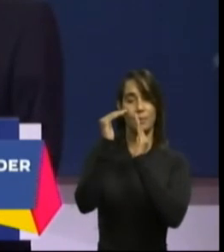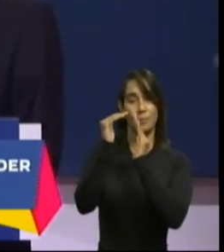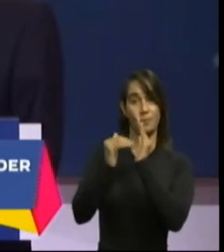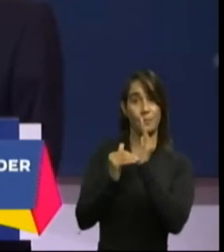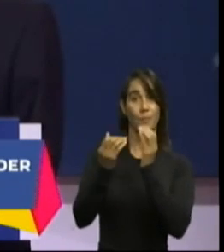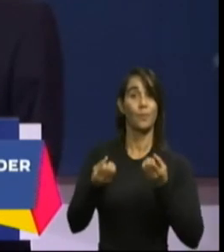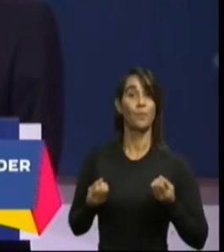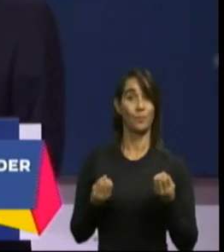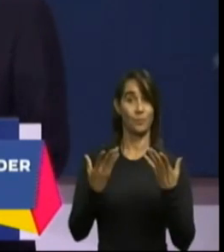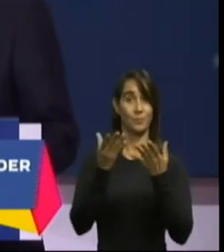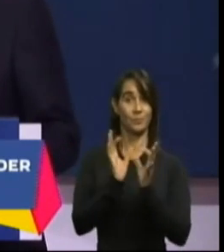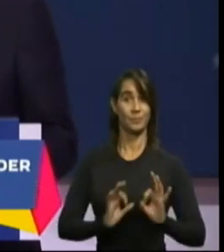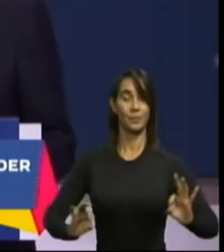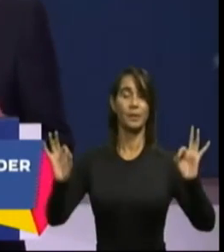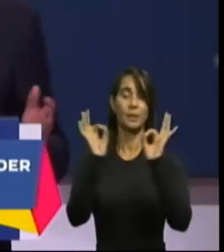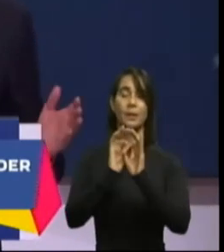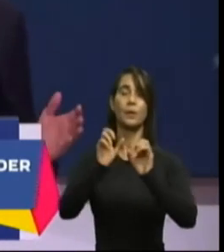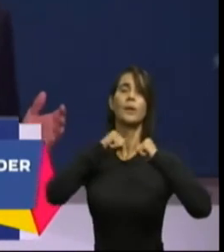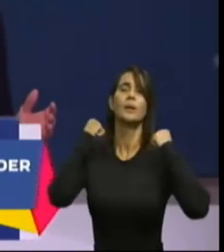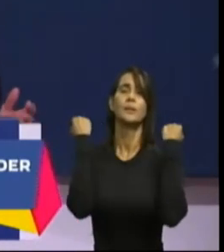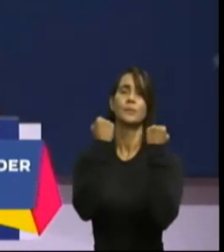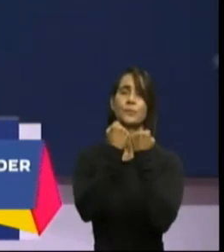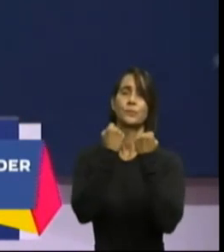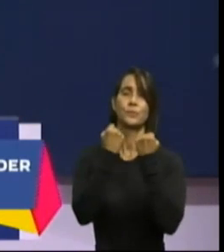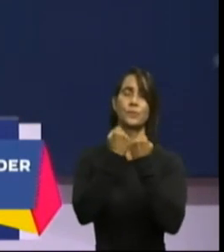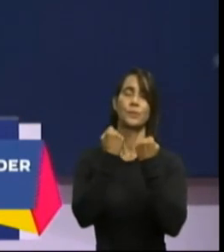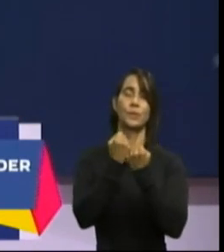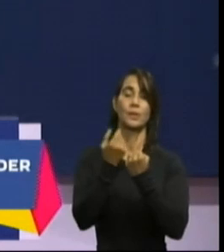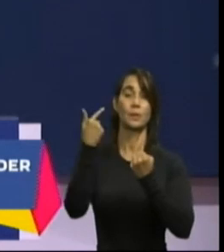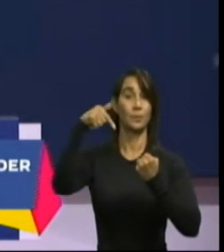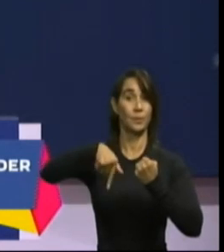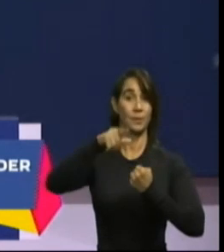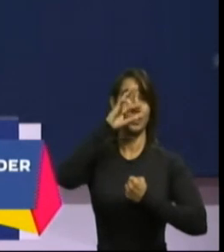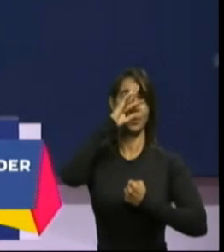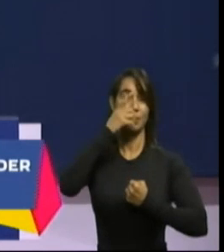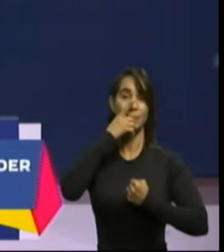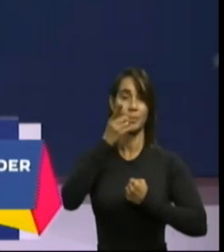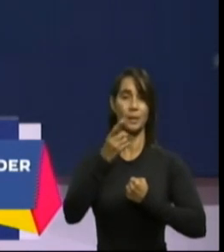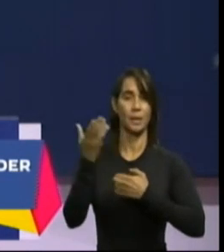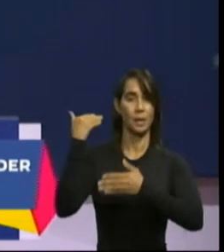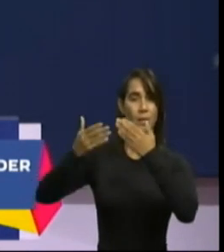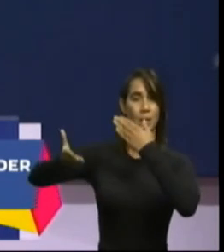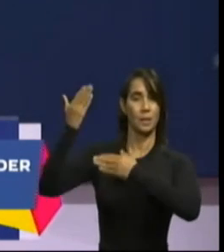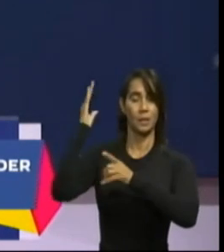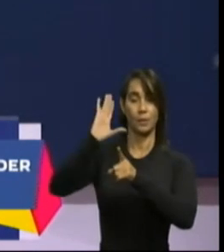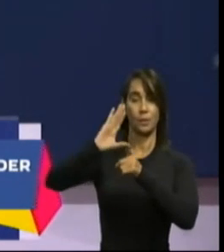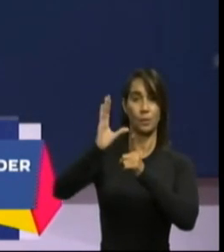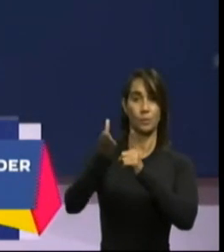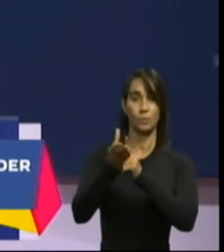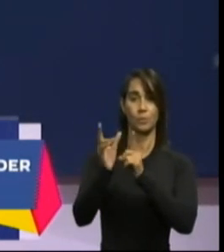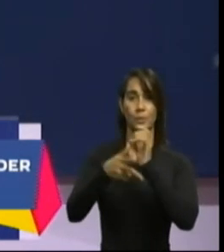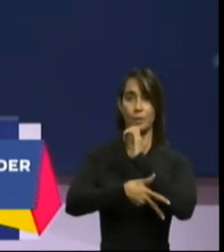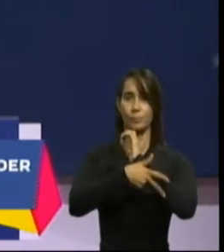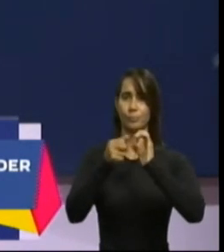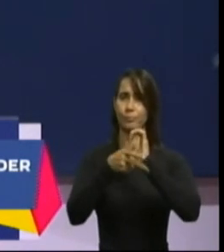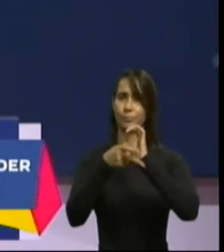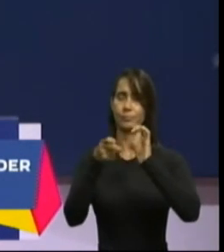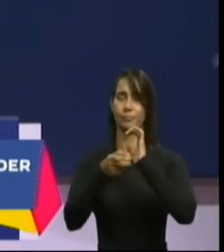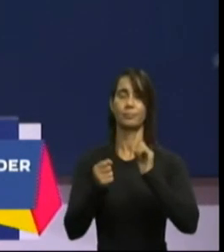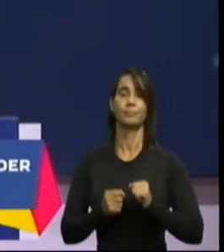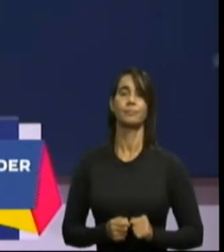disminuido significativamente en una sociedad en la cual, como la nuestra, existía una cultura generalizada de